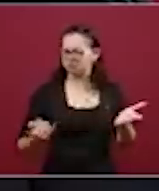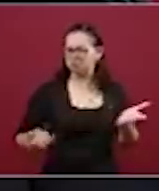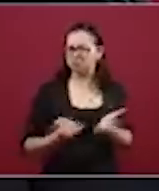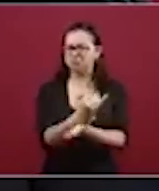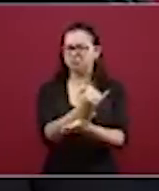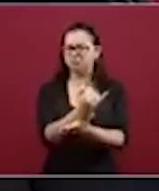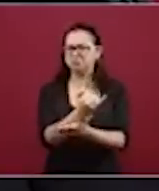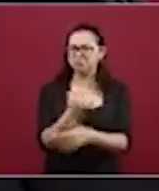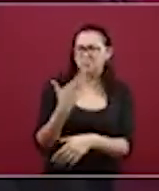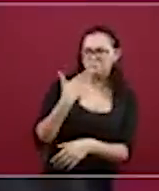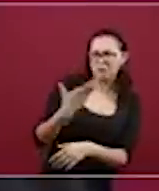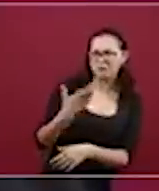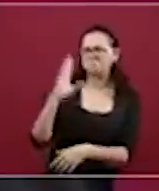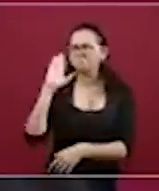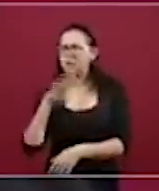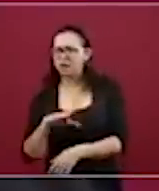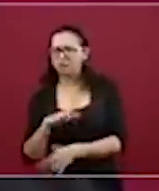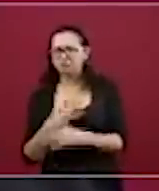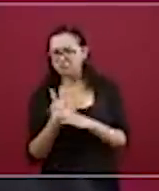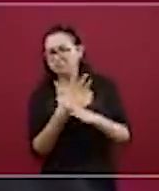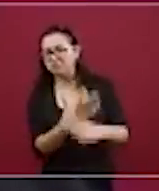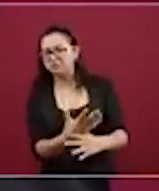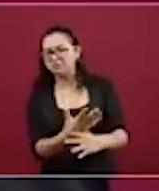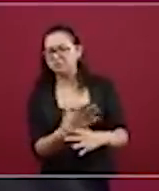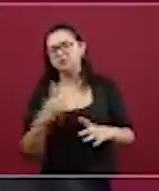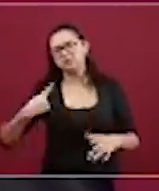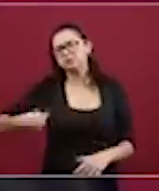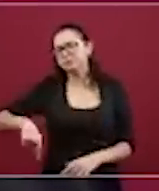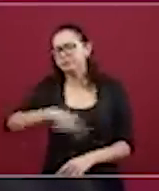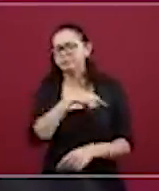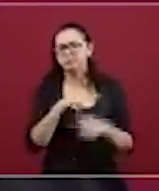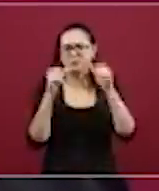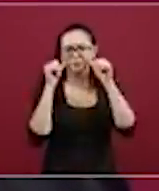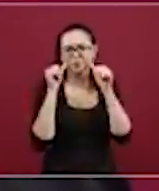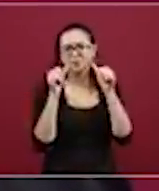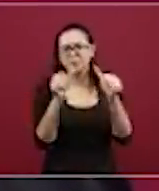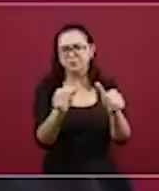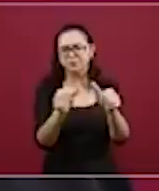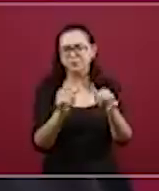decidan y califiquen si estamos bien en nuestras posturas.